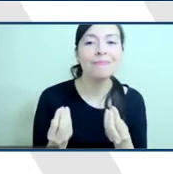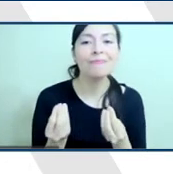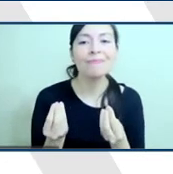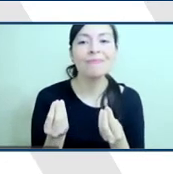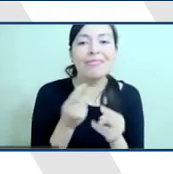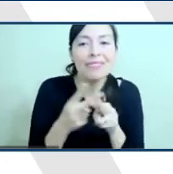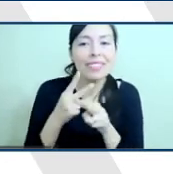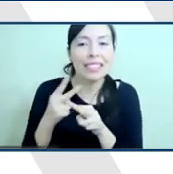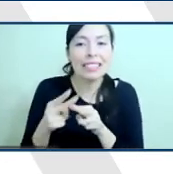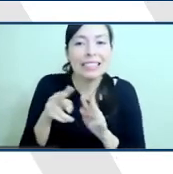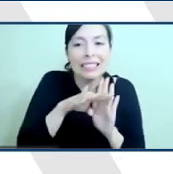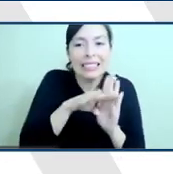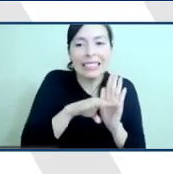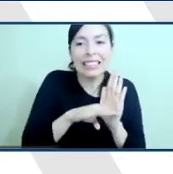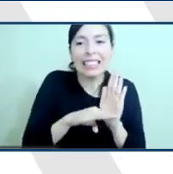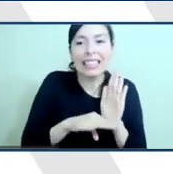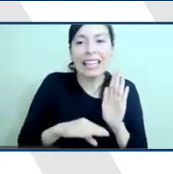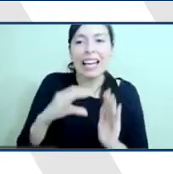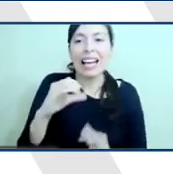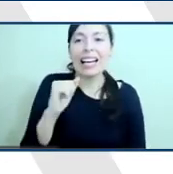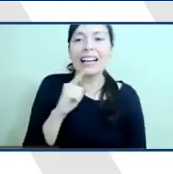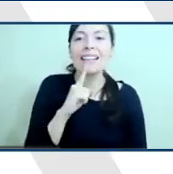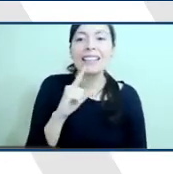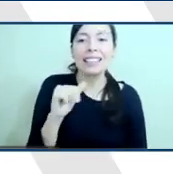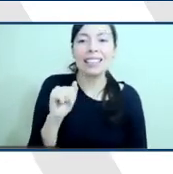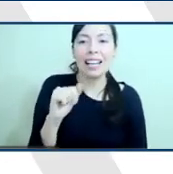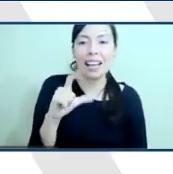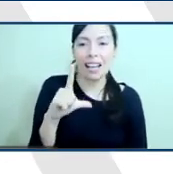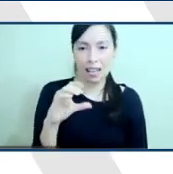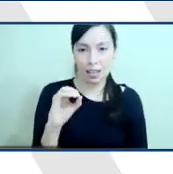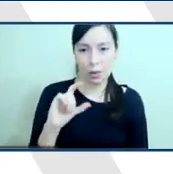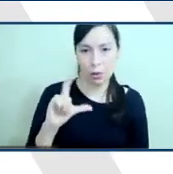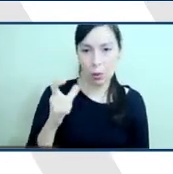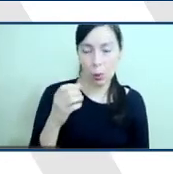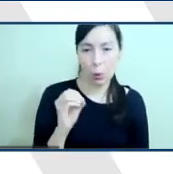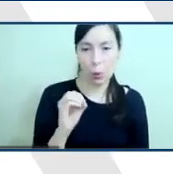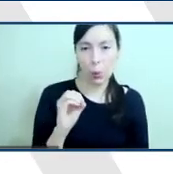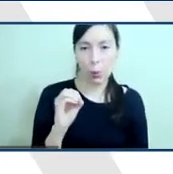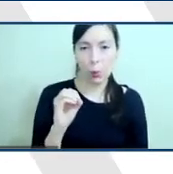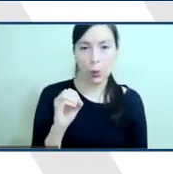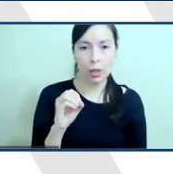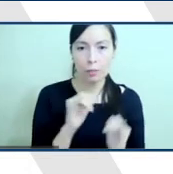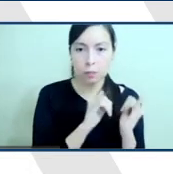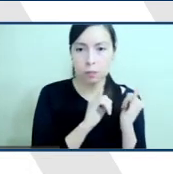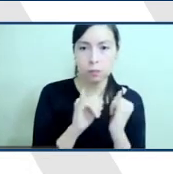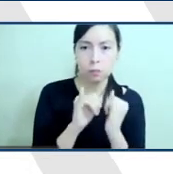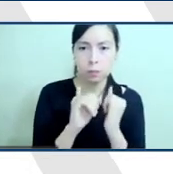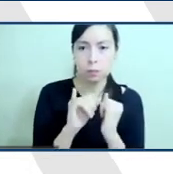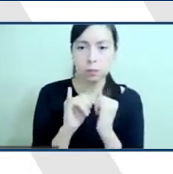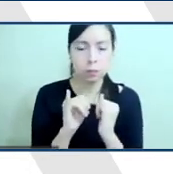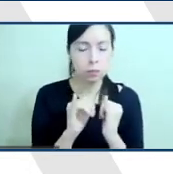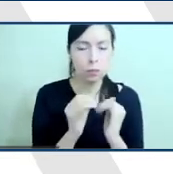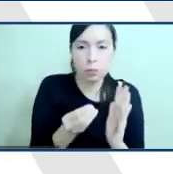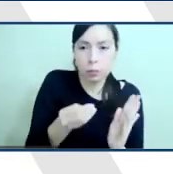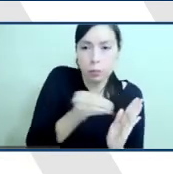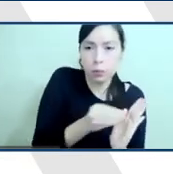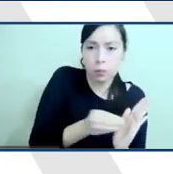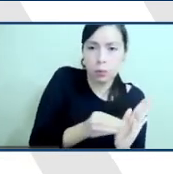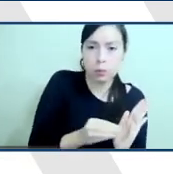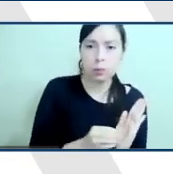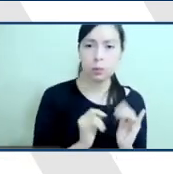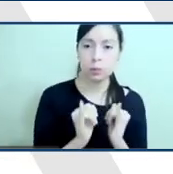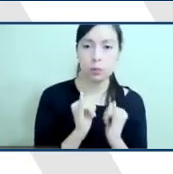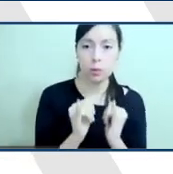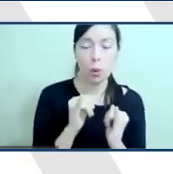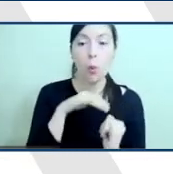de 7.922 estrellas del sur, que dio pie a un catastro que aún se usa hoy en día,